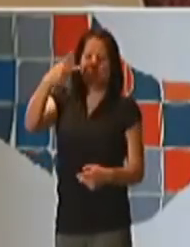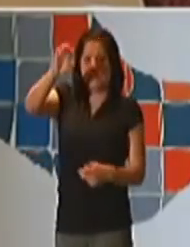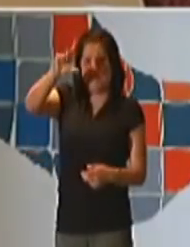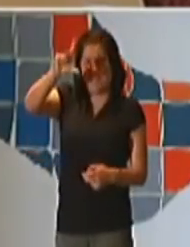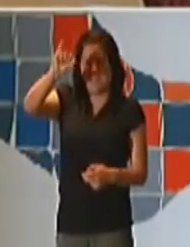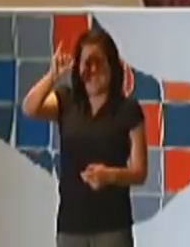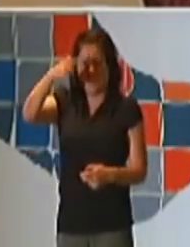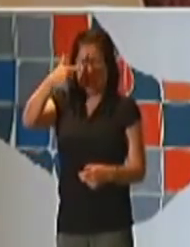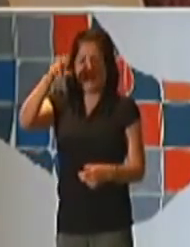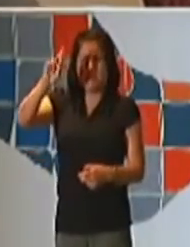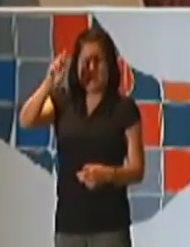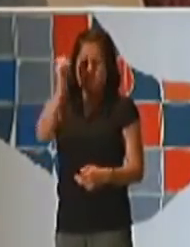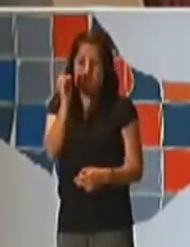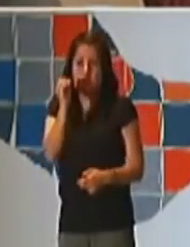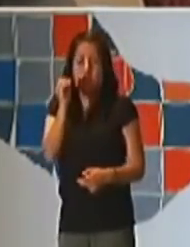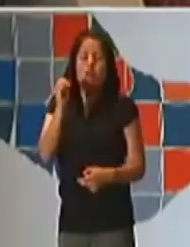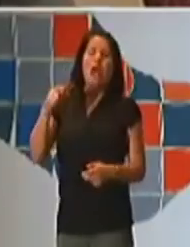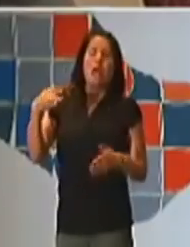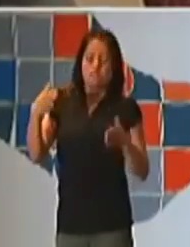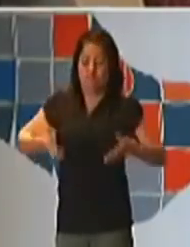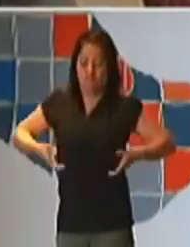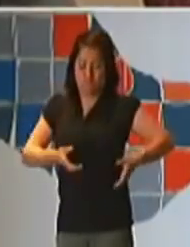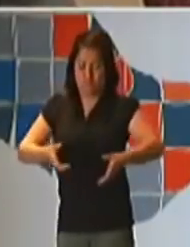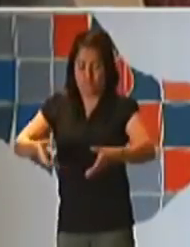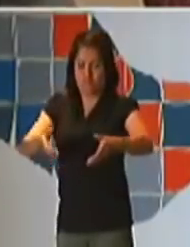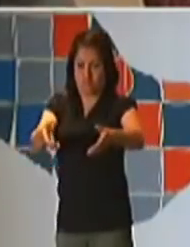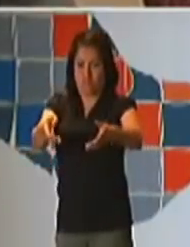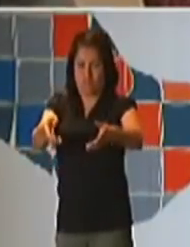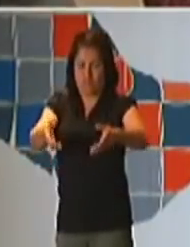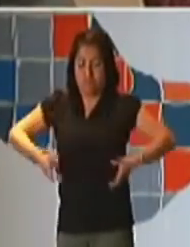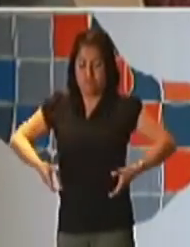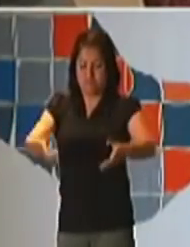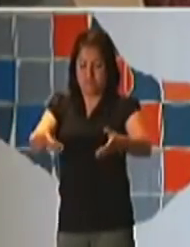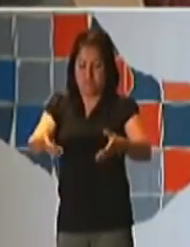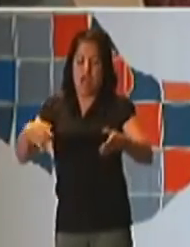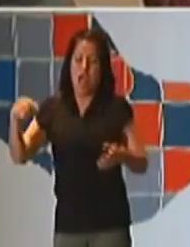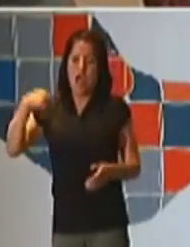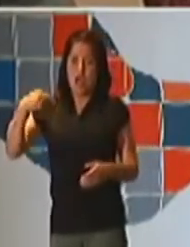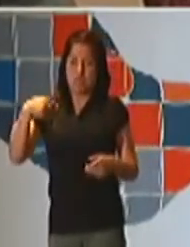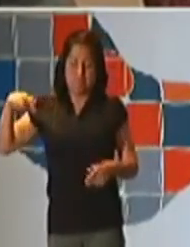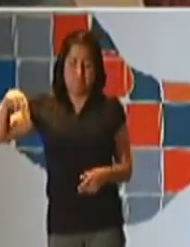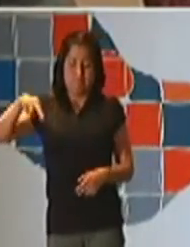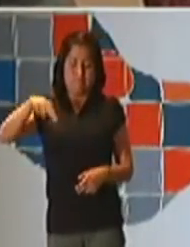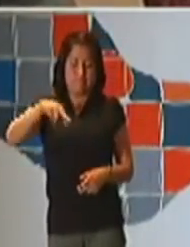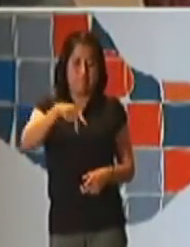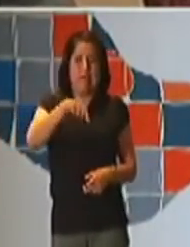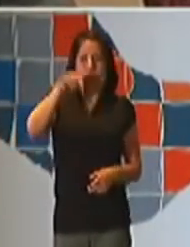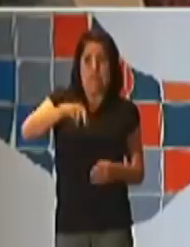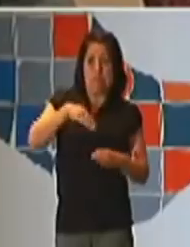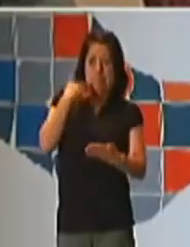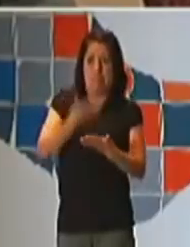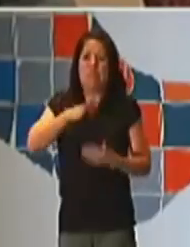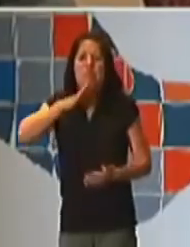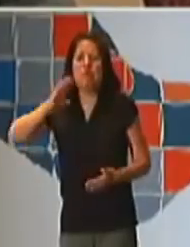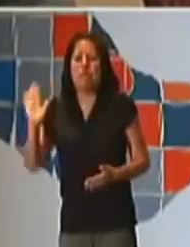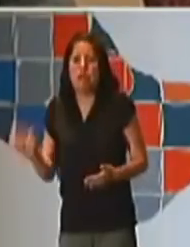peatón asesinado por eso que llaman accidentes de tránsito y Es peligroso comer porque quien